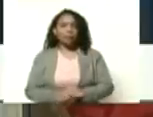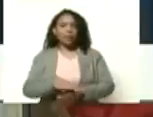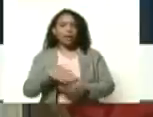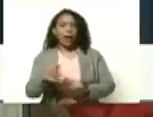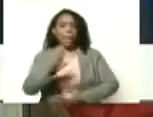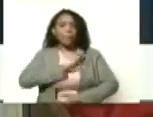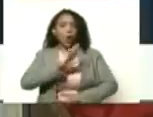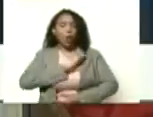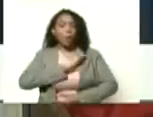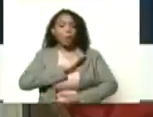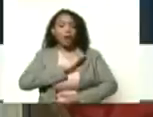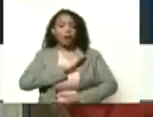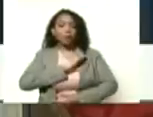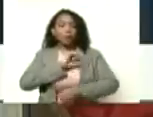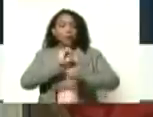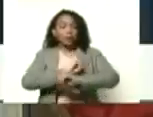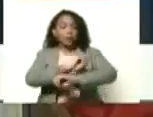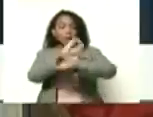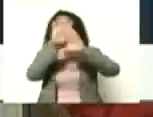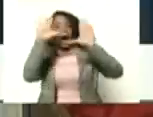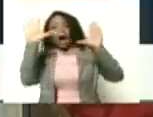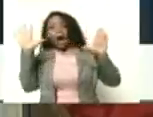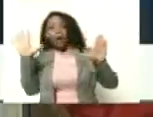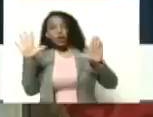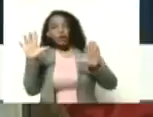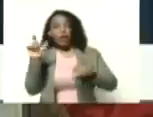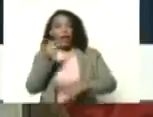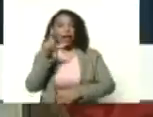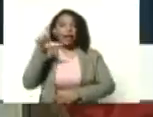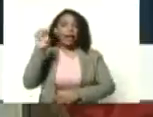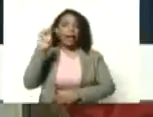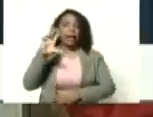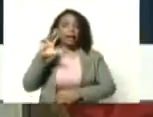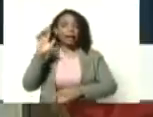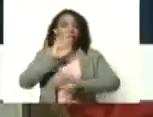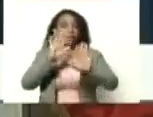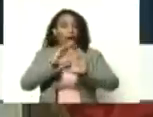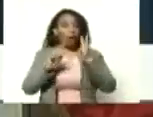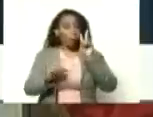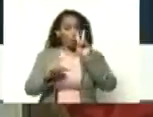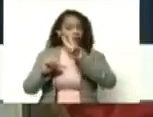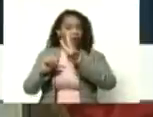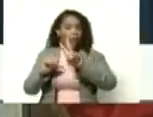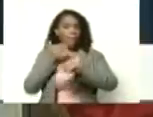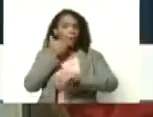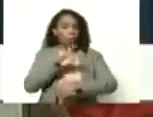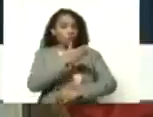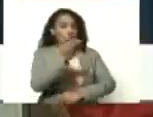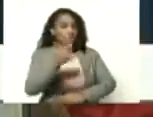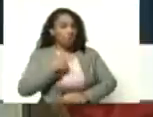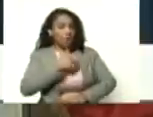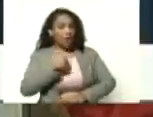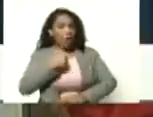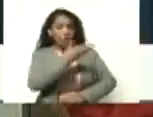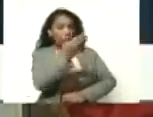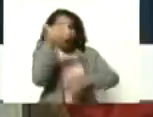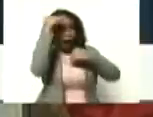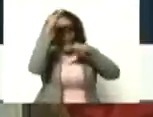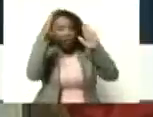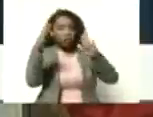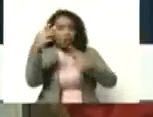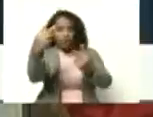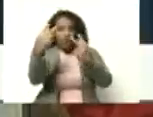propia relación de glenn castellano que ya vamos a ver yo quiero que tengan la atención no